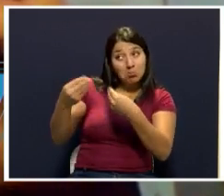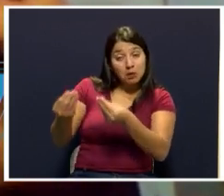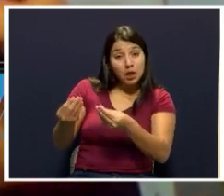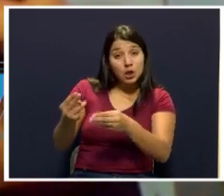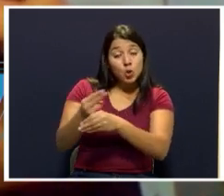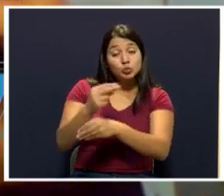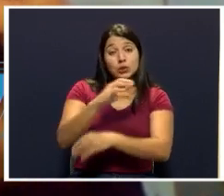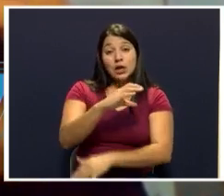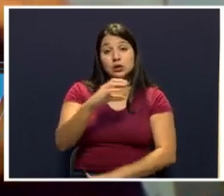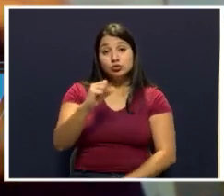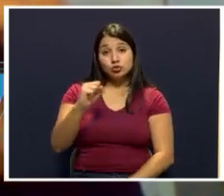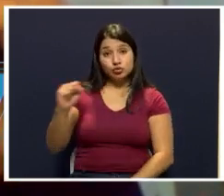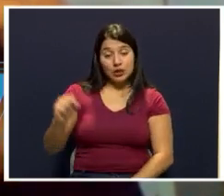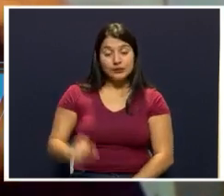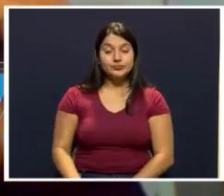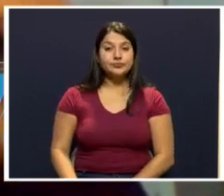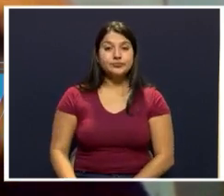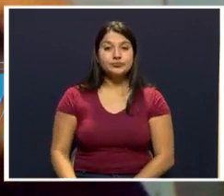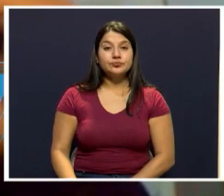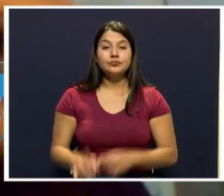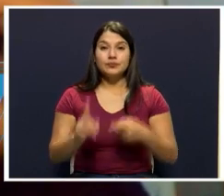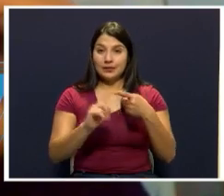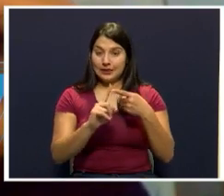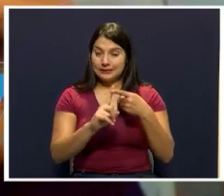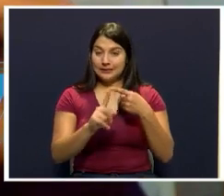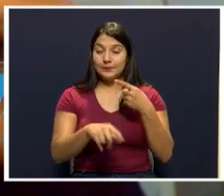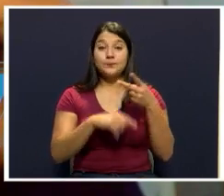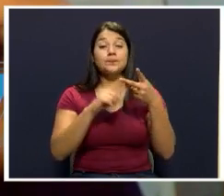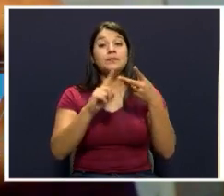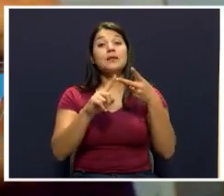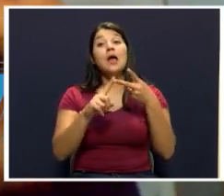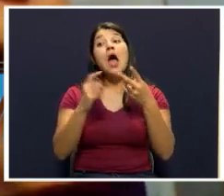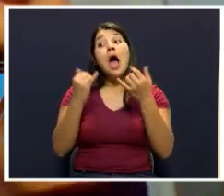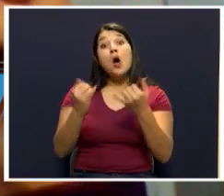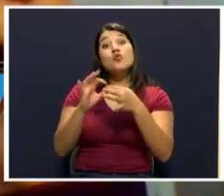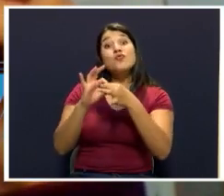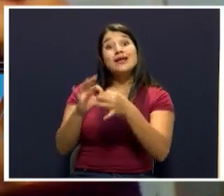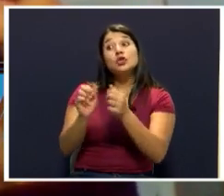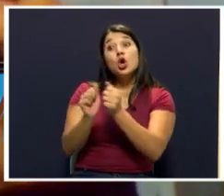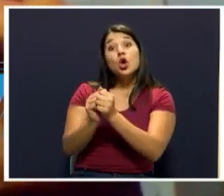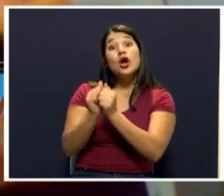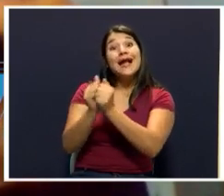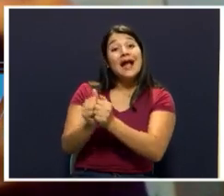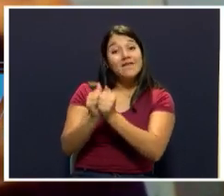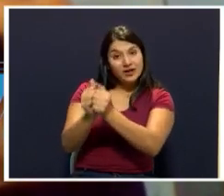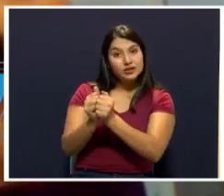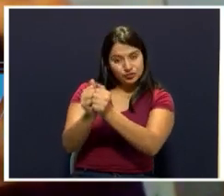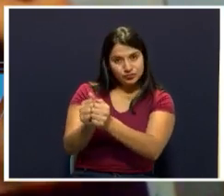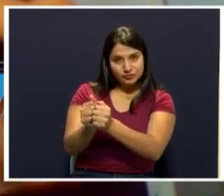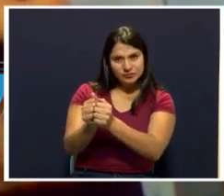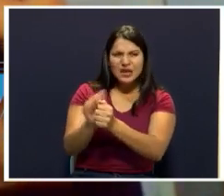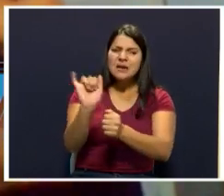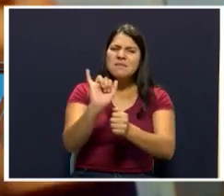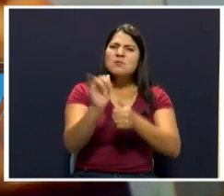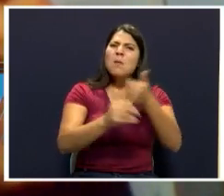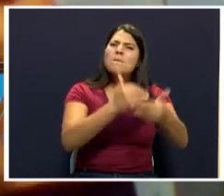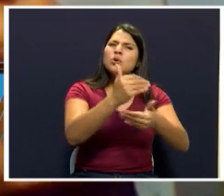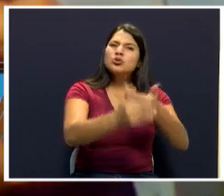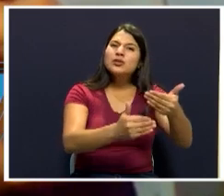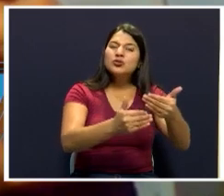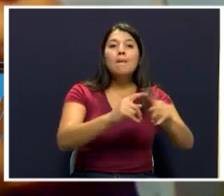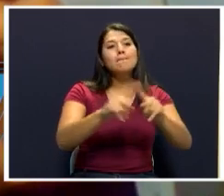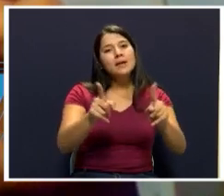Seguro Social. En el caso de la línea de trabajo en caballos, una vez que obtengamos, que estamos